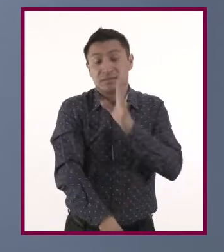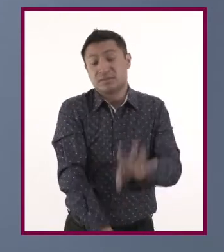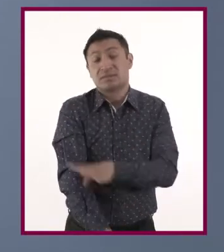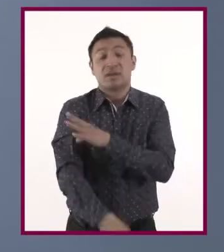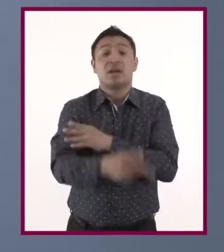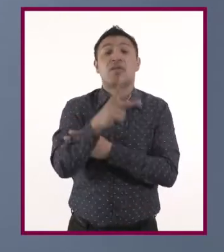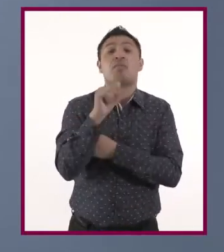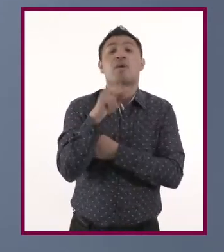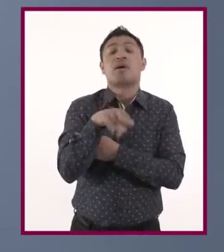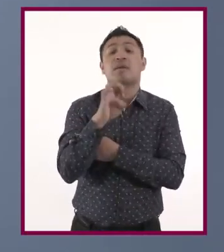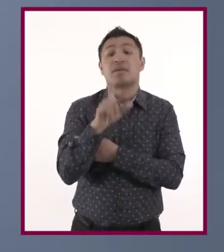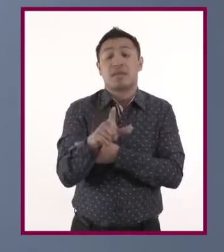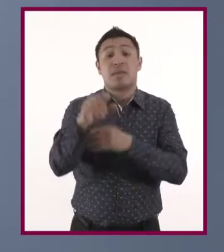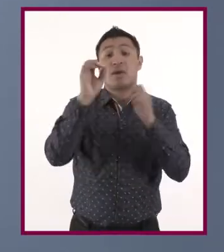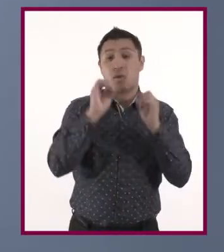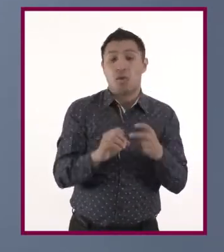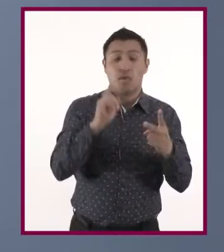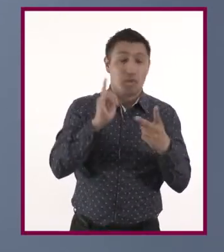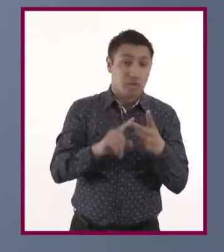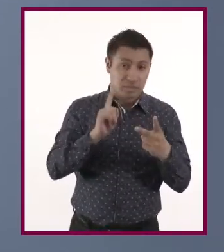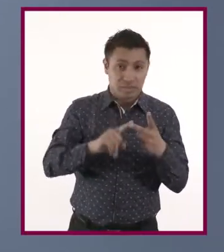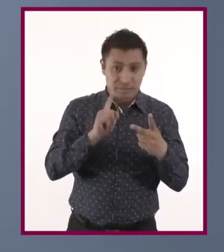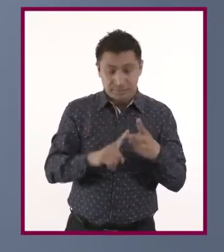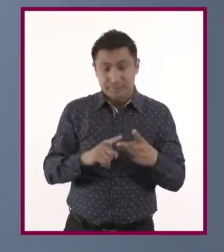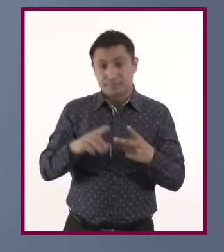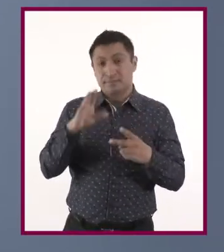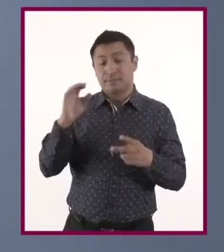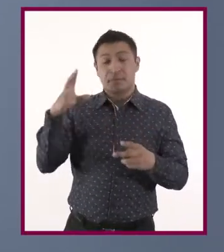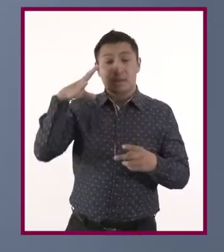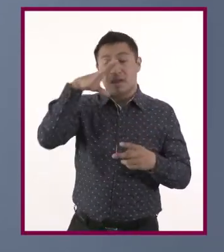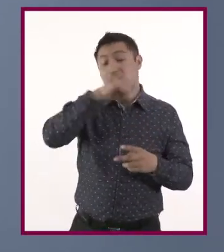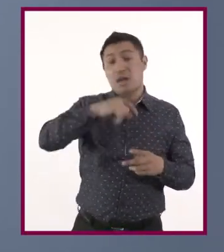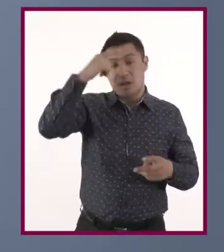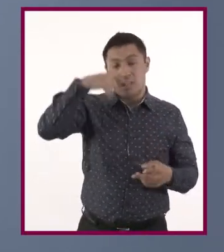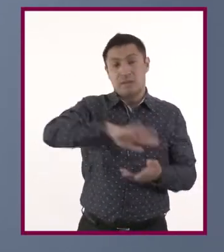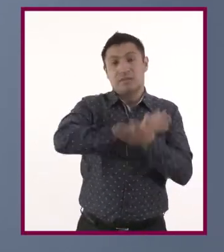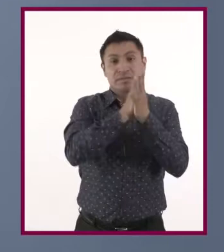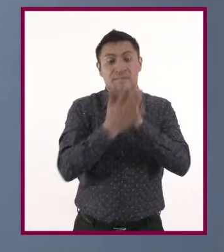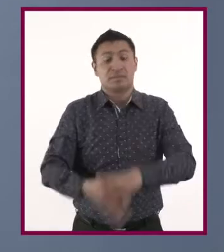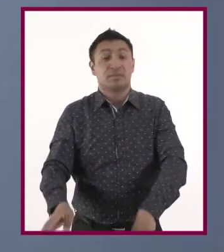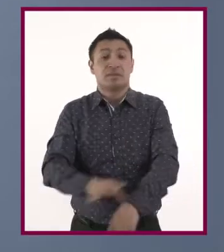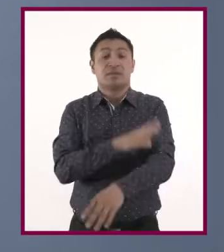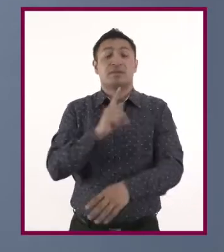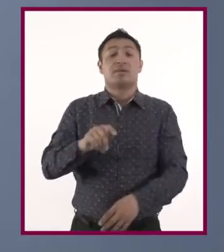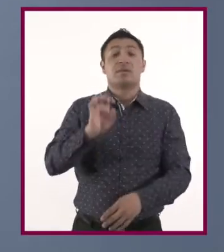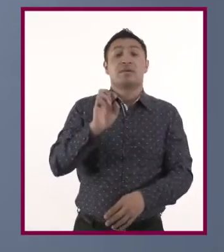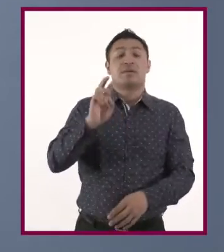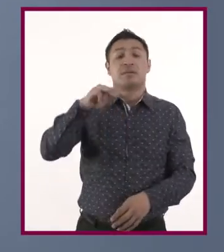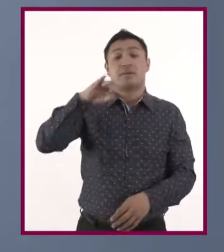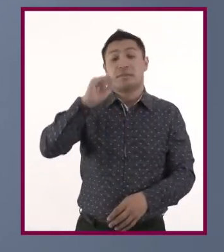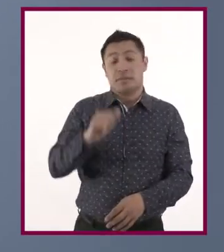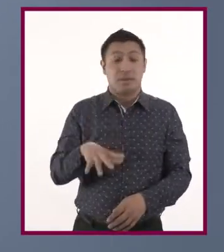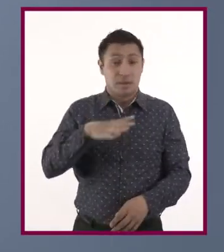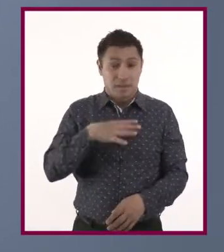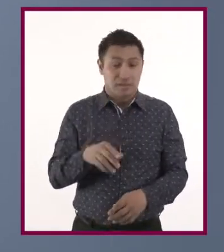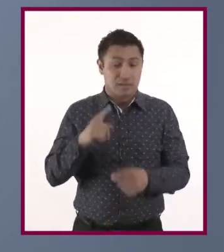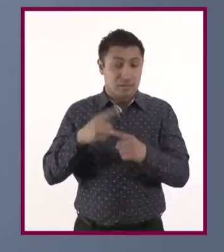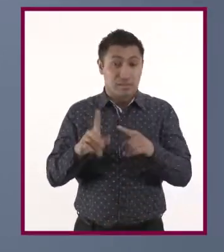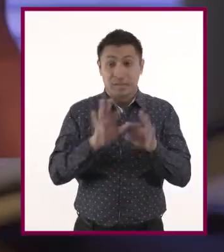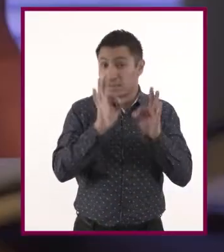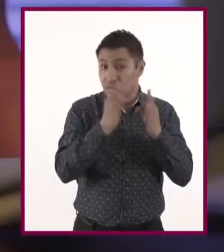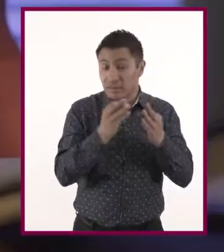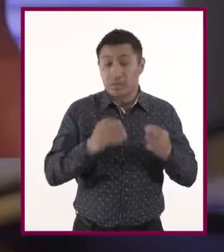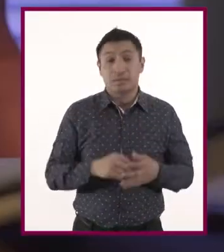mediante paneles fotovoltaicos o se puede aprovechar el calor del sol para transformarlo en energía térmica mediante colectores solares